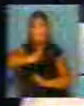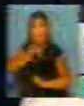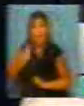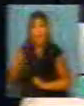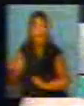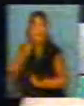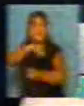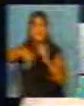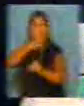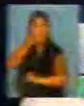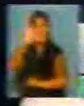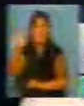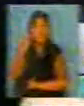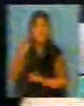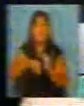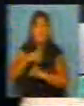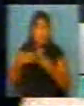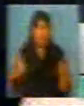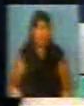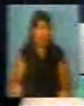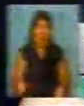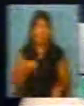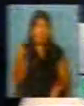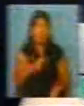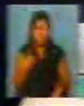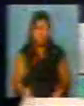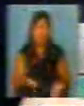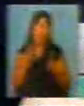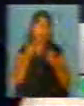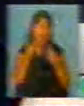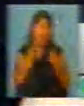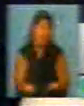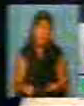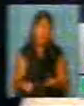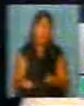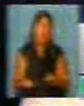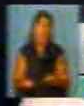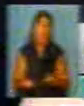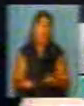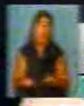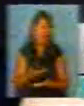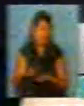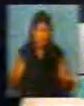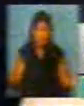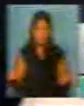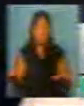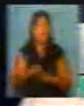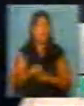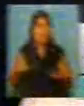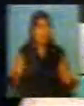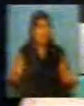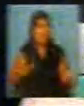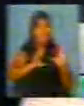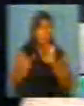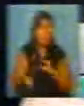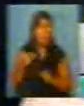disposición alternativas que estos delincuentes no quieren que se ejecuten y lo que quieren